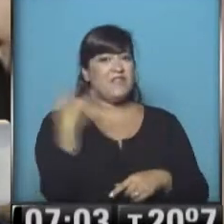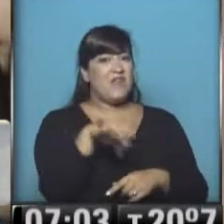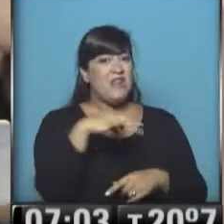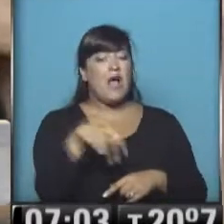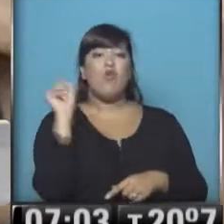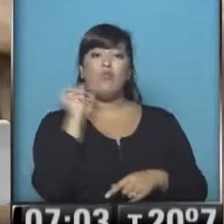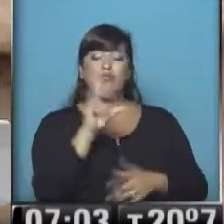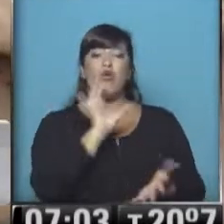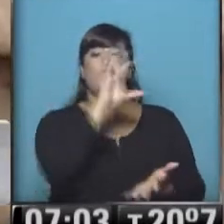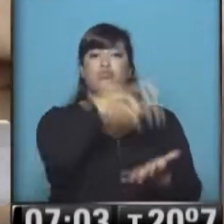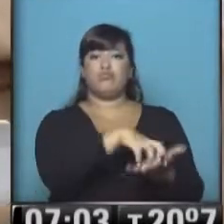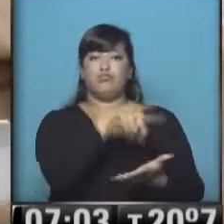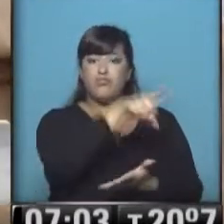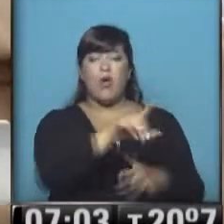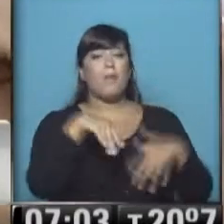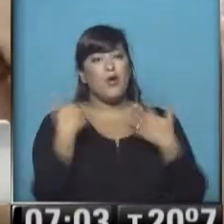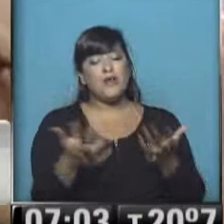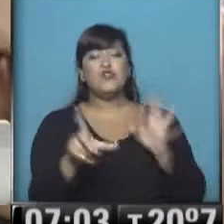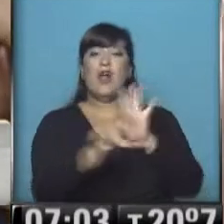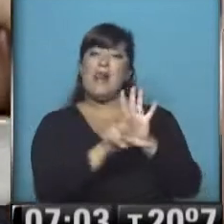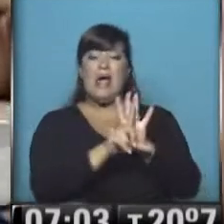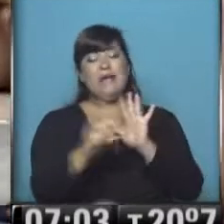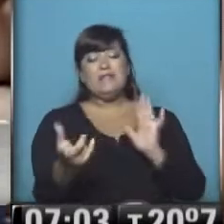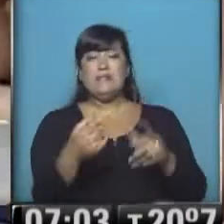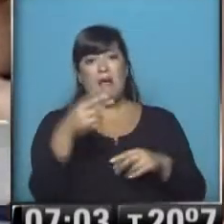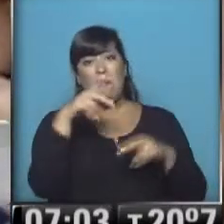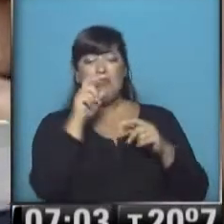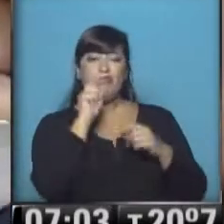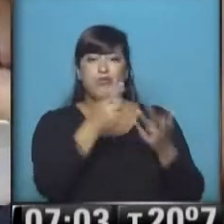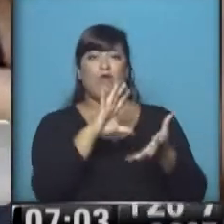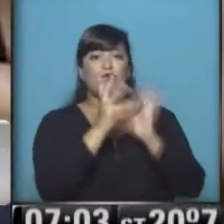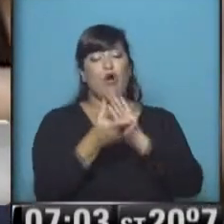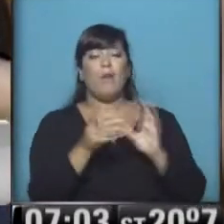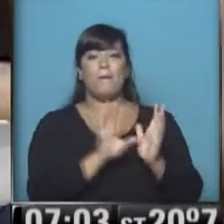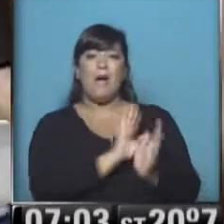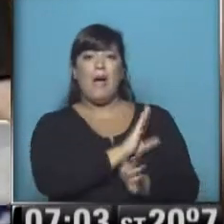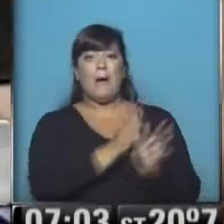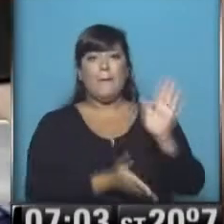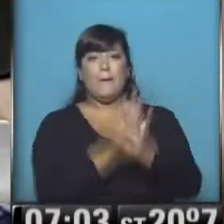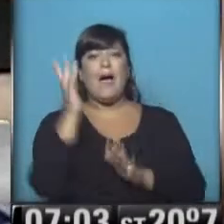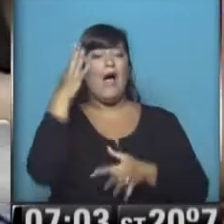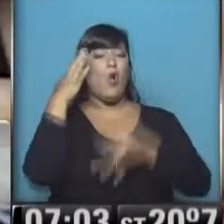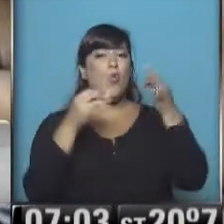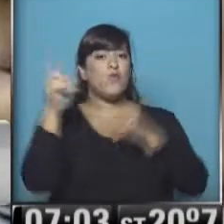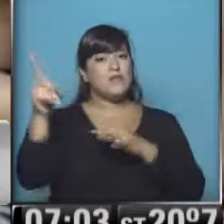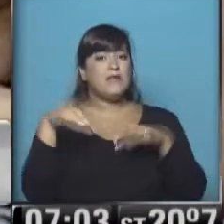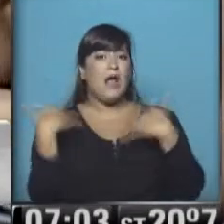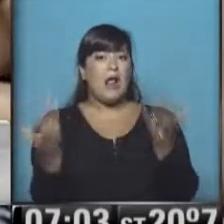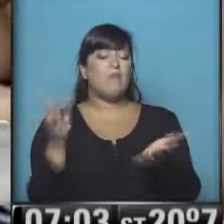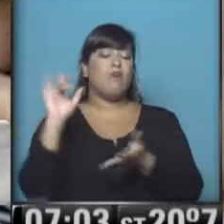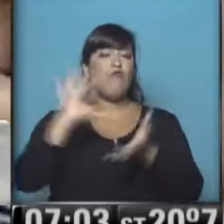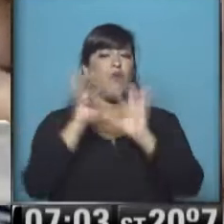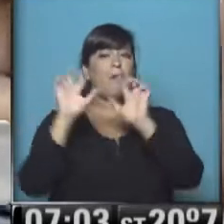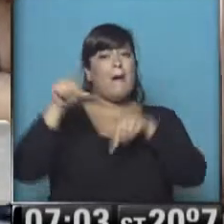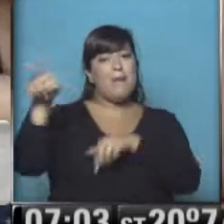de la jurisdicción, y en este caso se salen de la órbita para jugar casi en el partido de judicial una política propia,